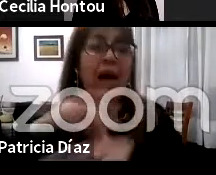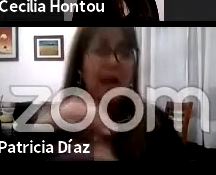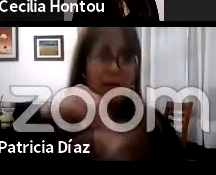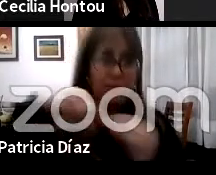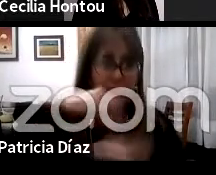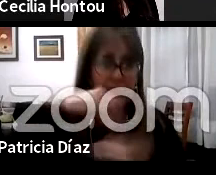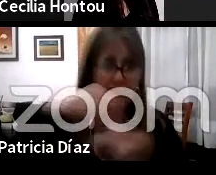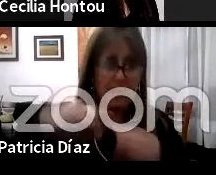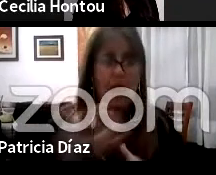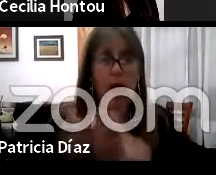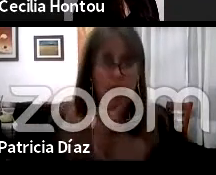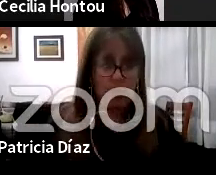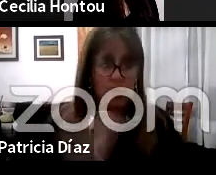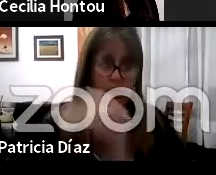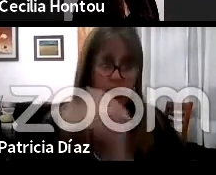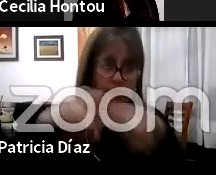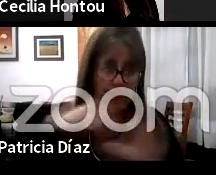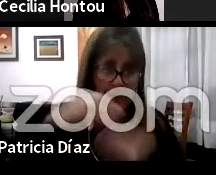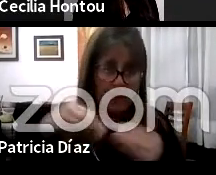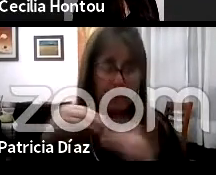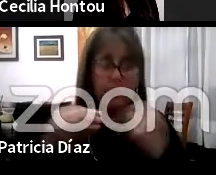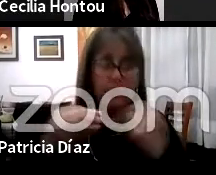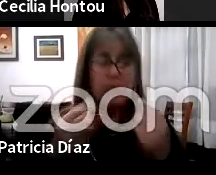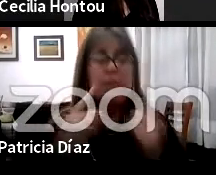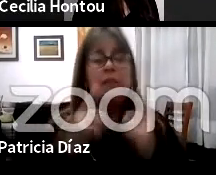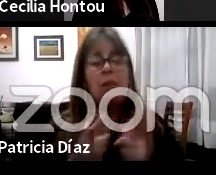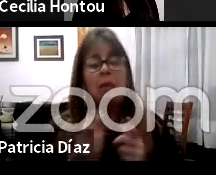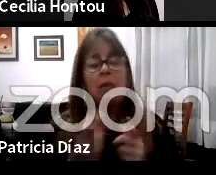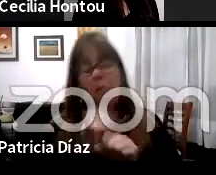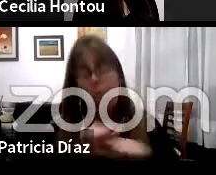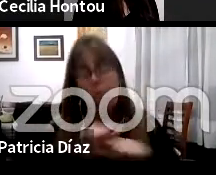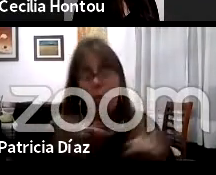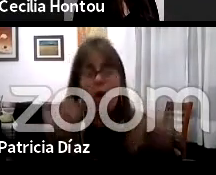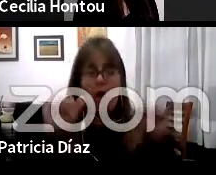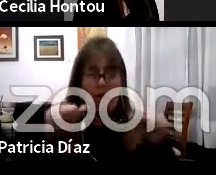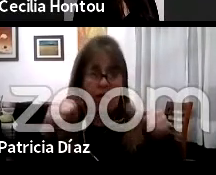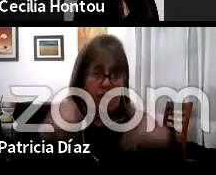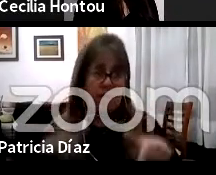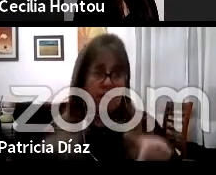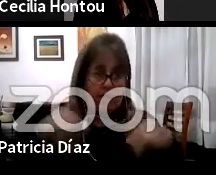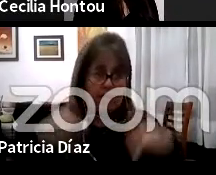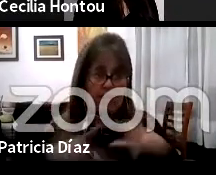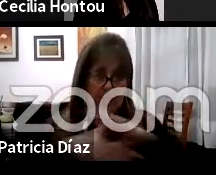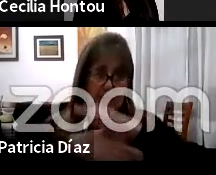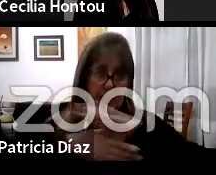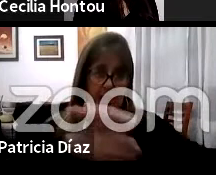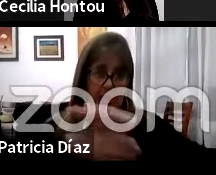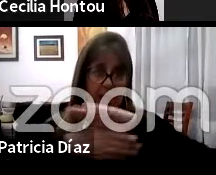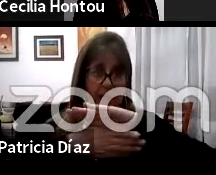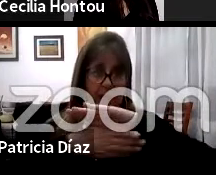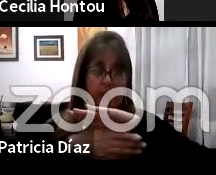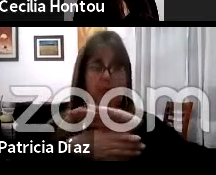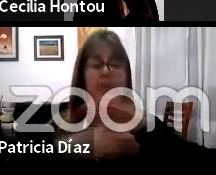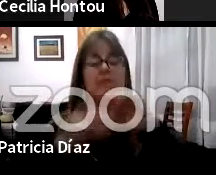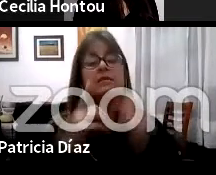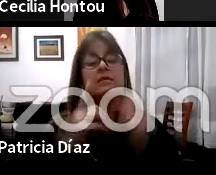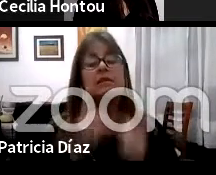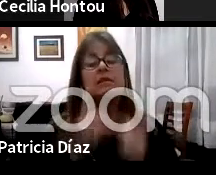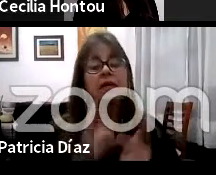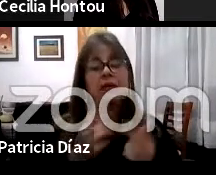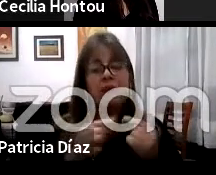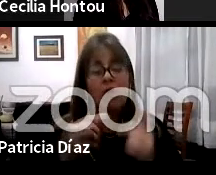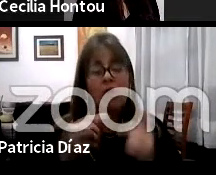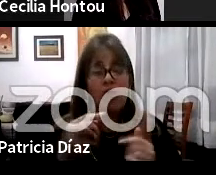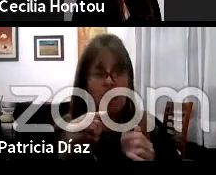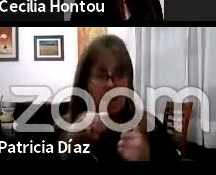También supongo que pueden dirigirse al Ministerio de Desarrollo Social, al departamental, digamos, en Cerro